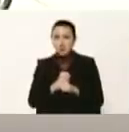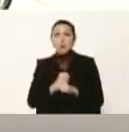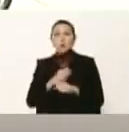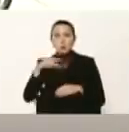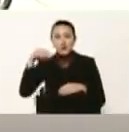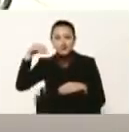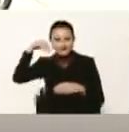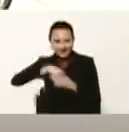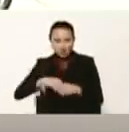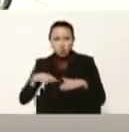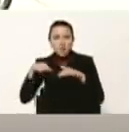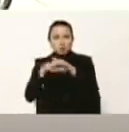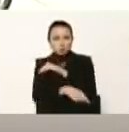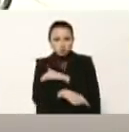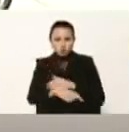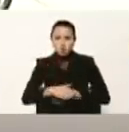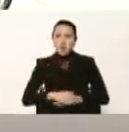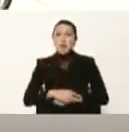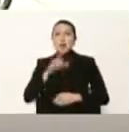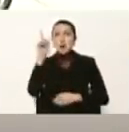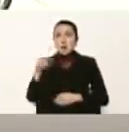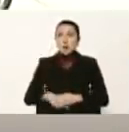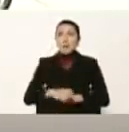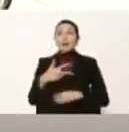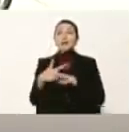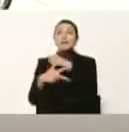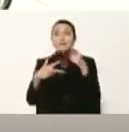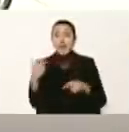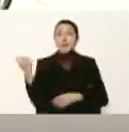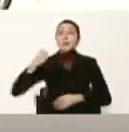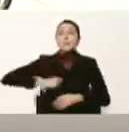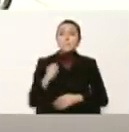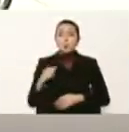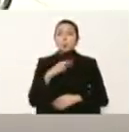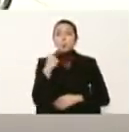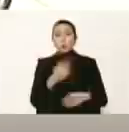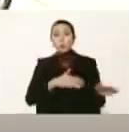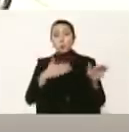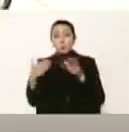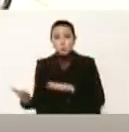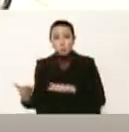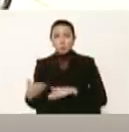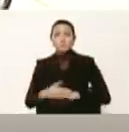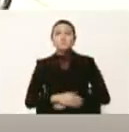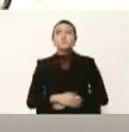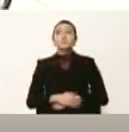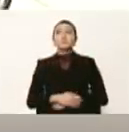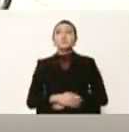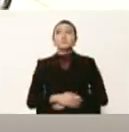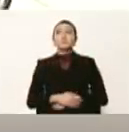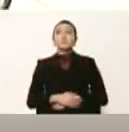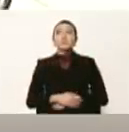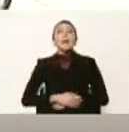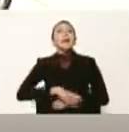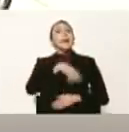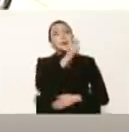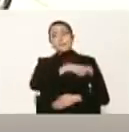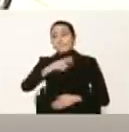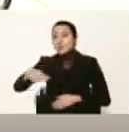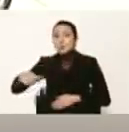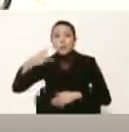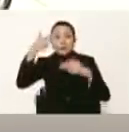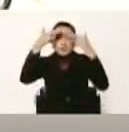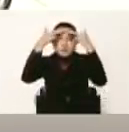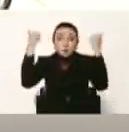túnel, tres funcionarios de nuestra Policía Nacional Bolivariana y asimismo el fallecimiento de personas